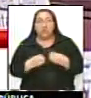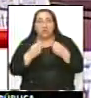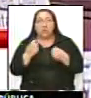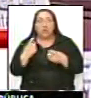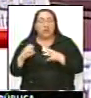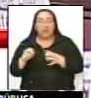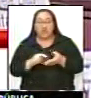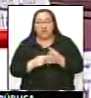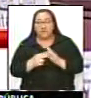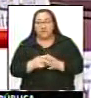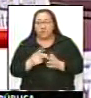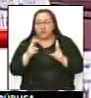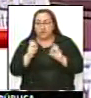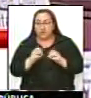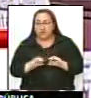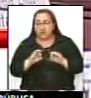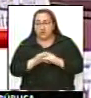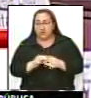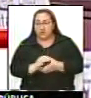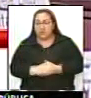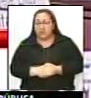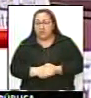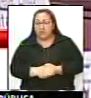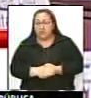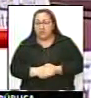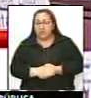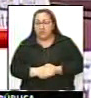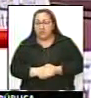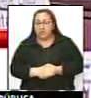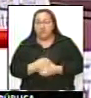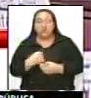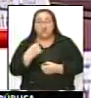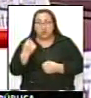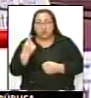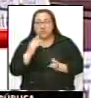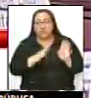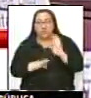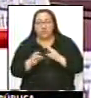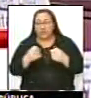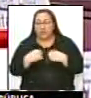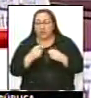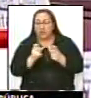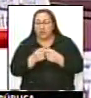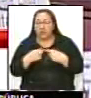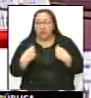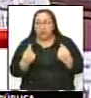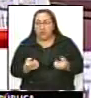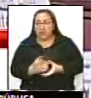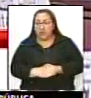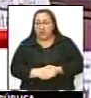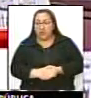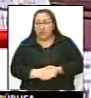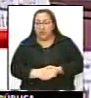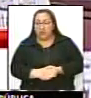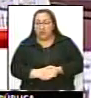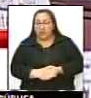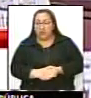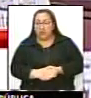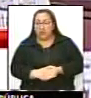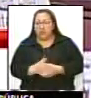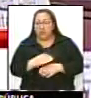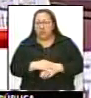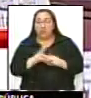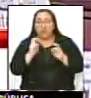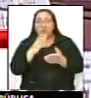hacer un tema y tener claridad, porque yo entiendo la preocupación que tienen los congresistas sobre el tema donde ha habido